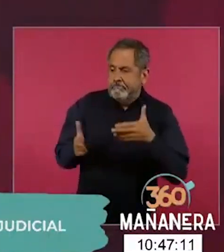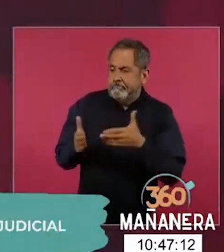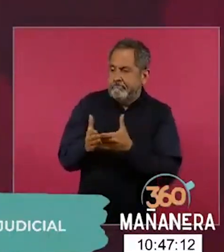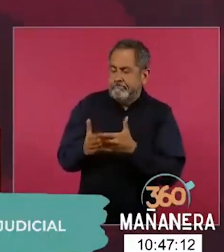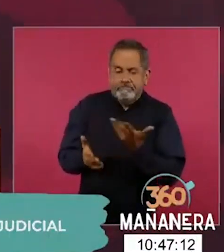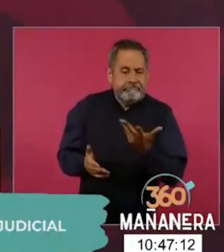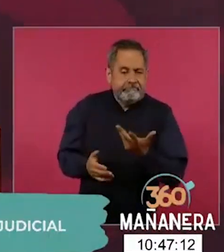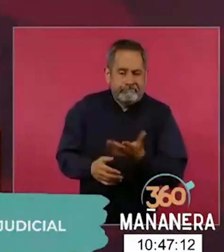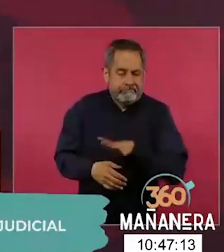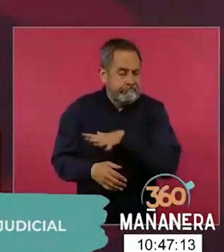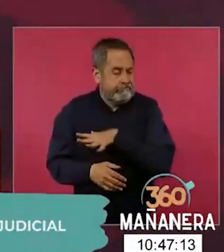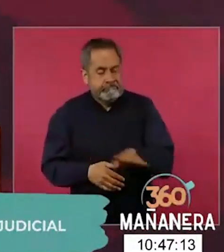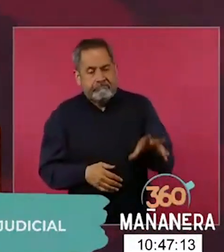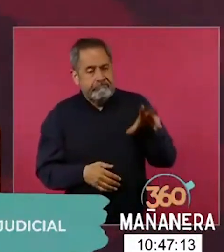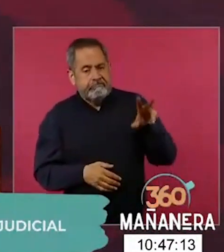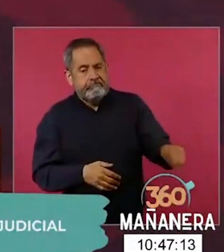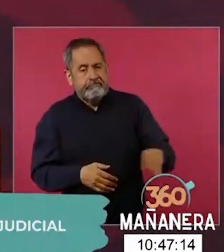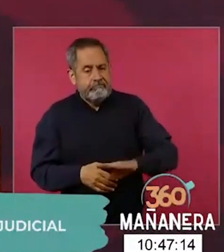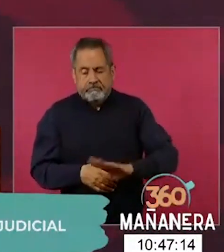hay